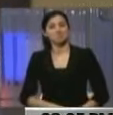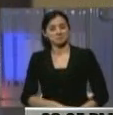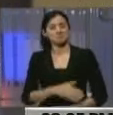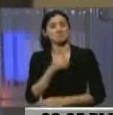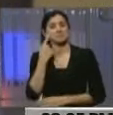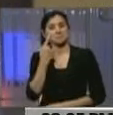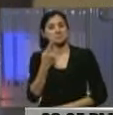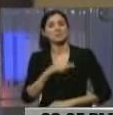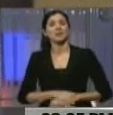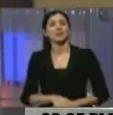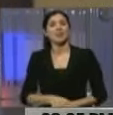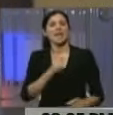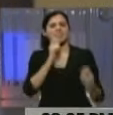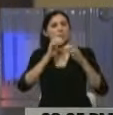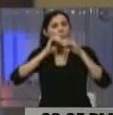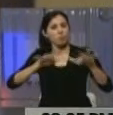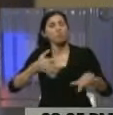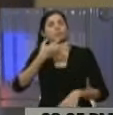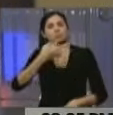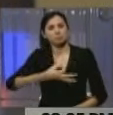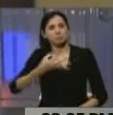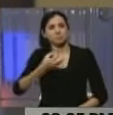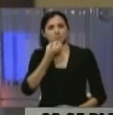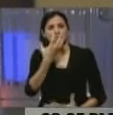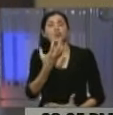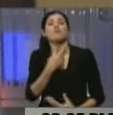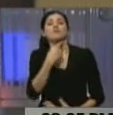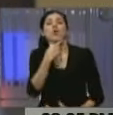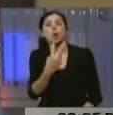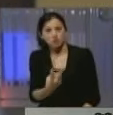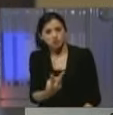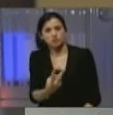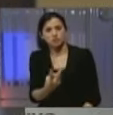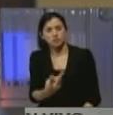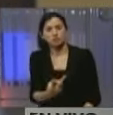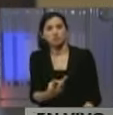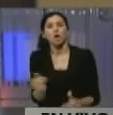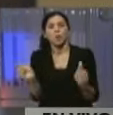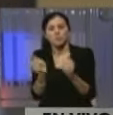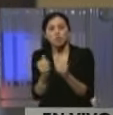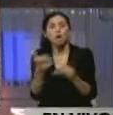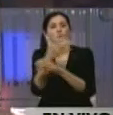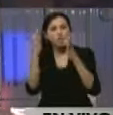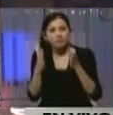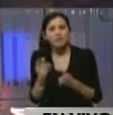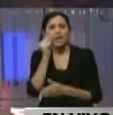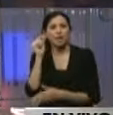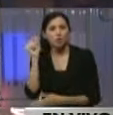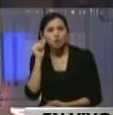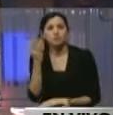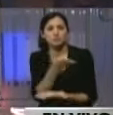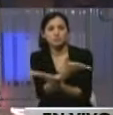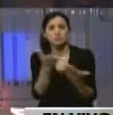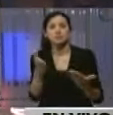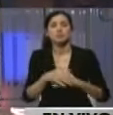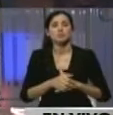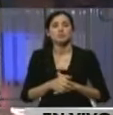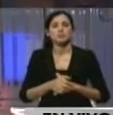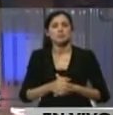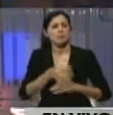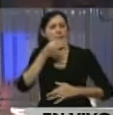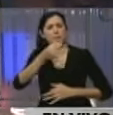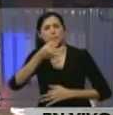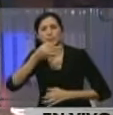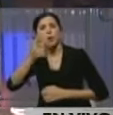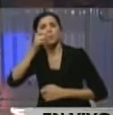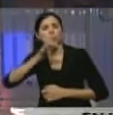entrevista, difundiendo, haciendo lo que hay que hacer, la vocería, compañeros, gobernadores, gobernadores, la vocería, ¿no? Dándole explicaciones